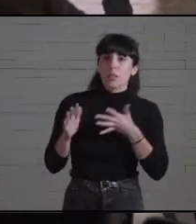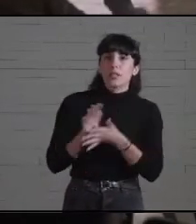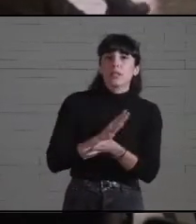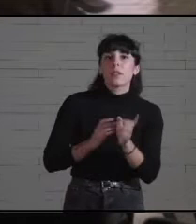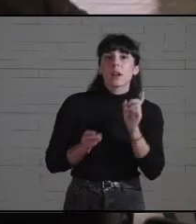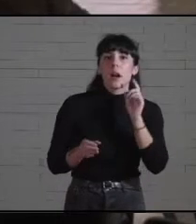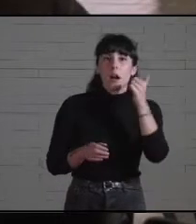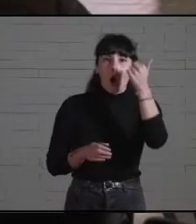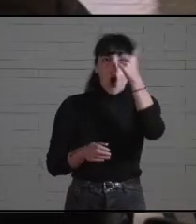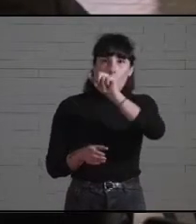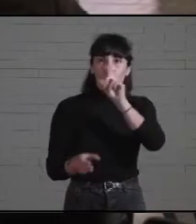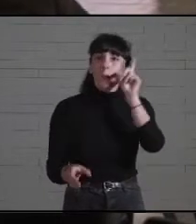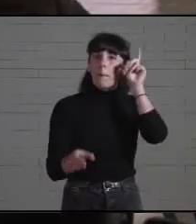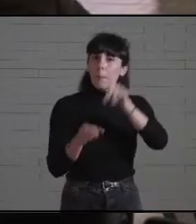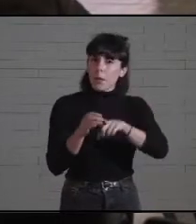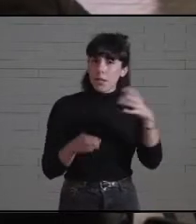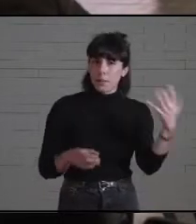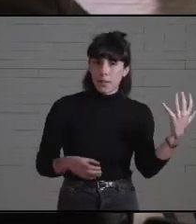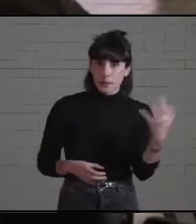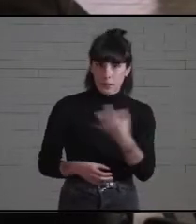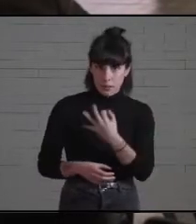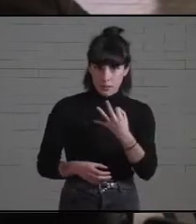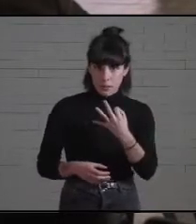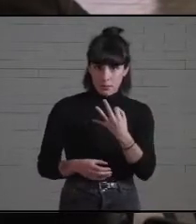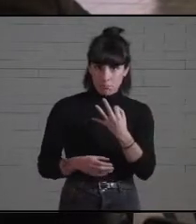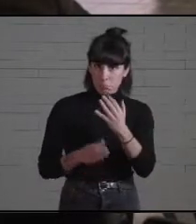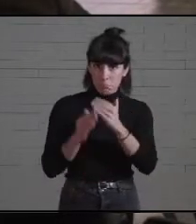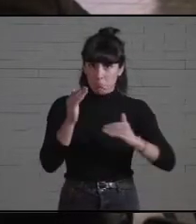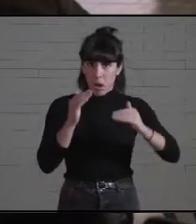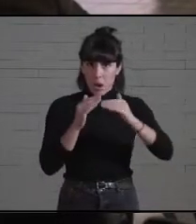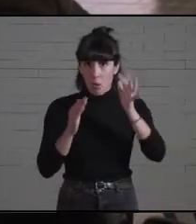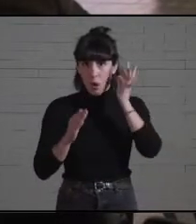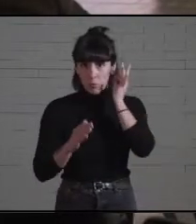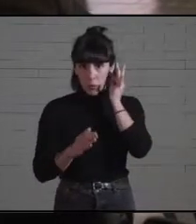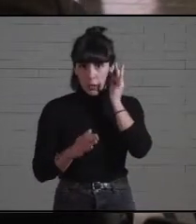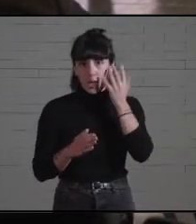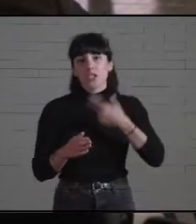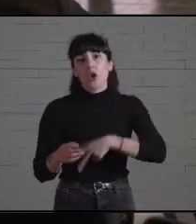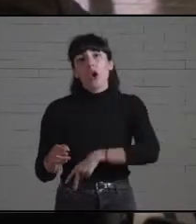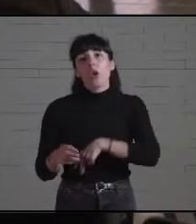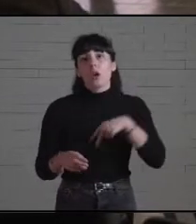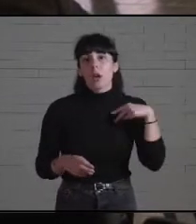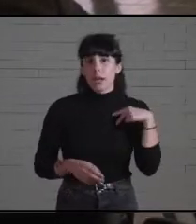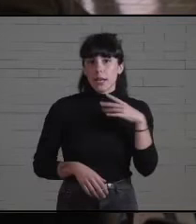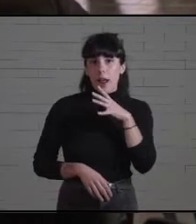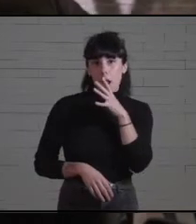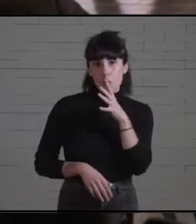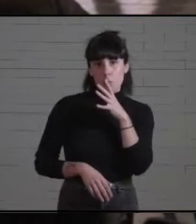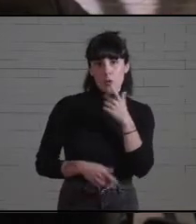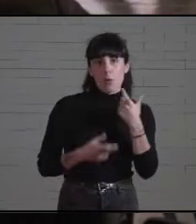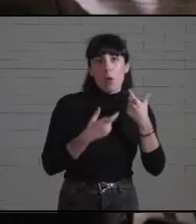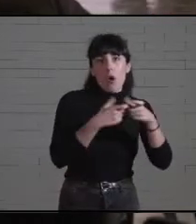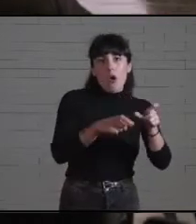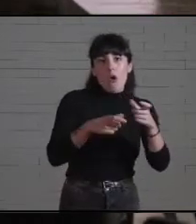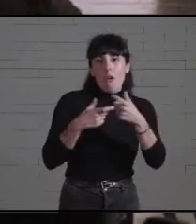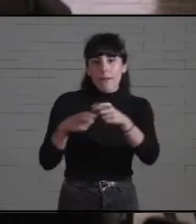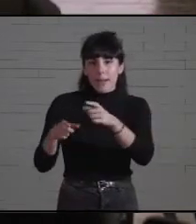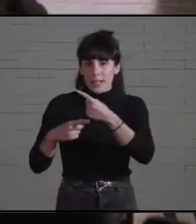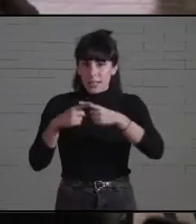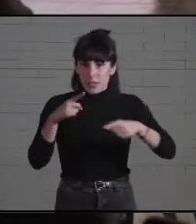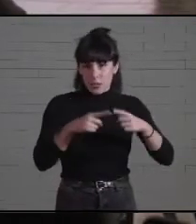¿vale? De forma similar a las mujeres. Esto en general, porque no estamos viendo por clase social las